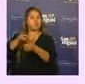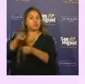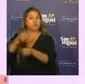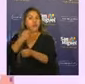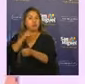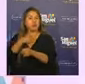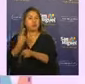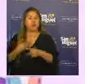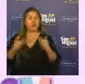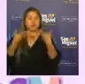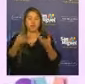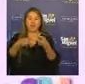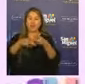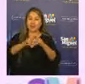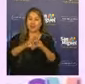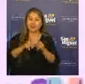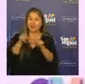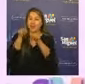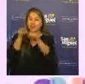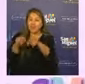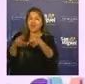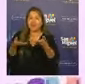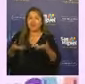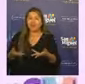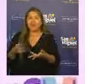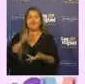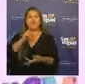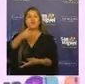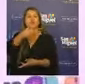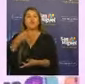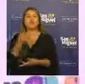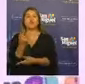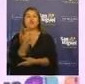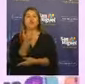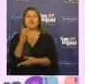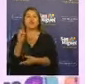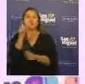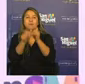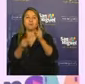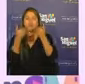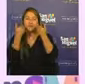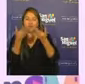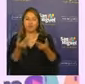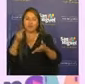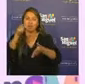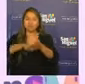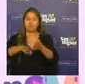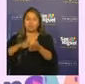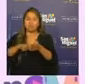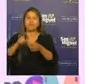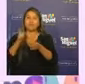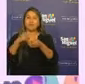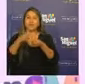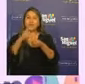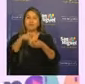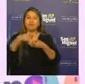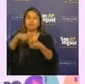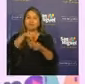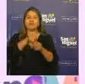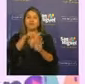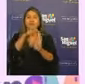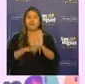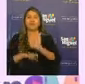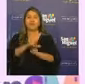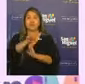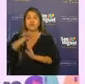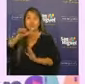podamos entregar estas herramientas. Desde ahí que tenemos 890 beneficiarios. En estos programas son